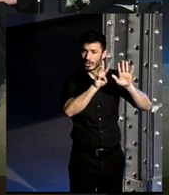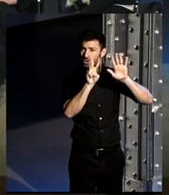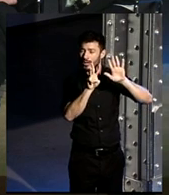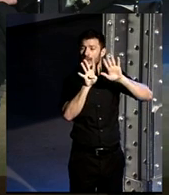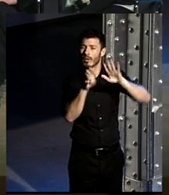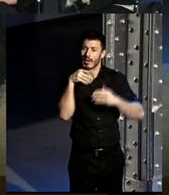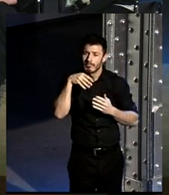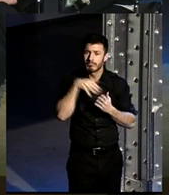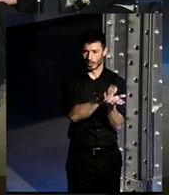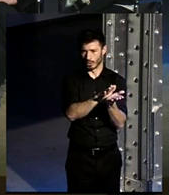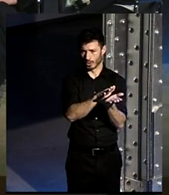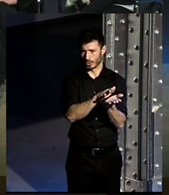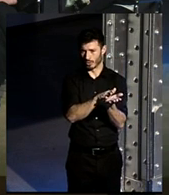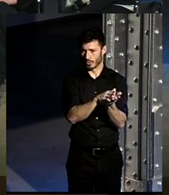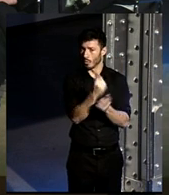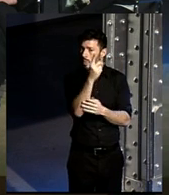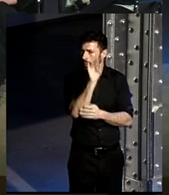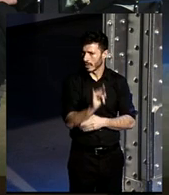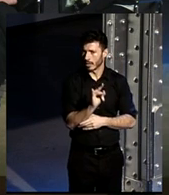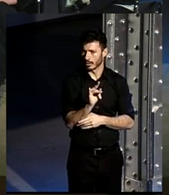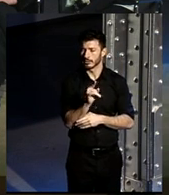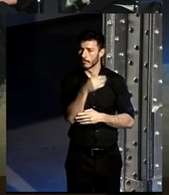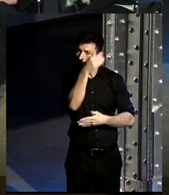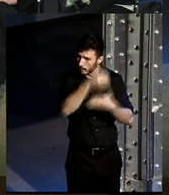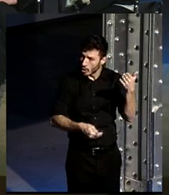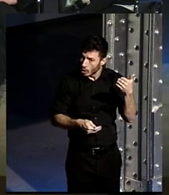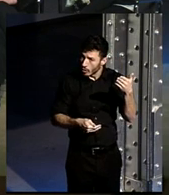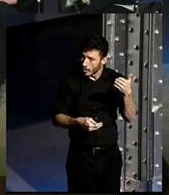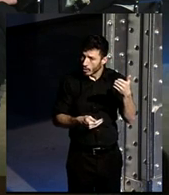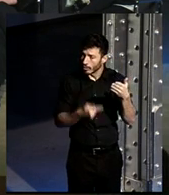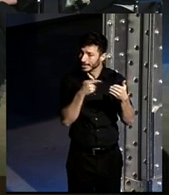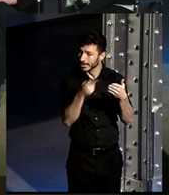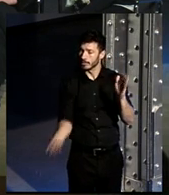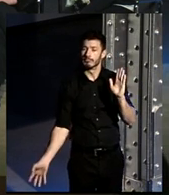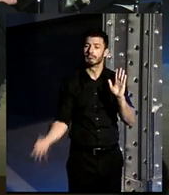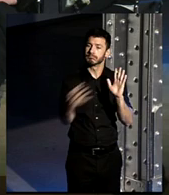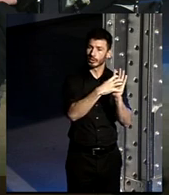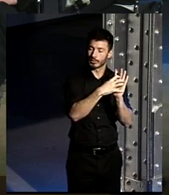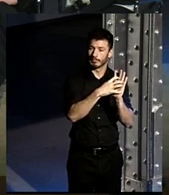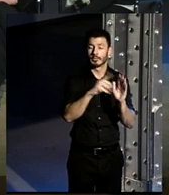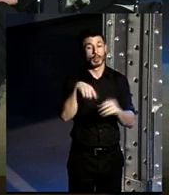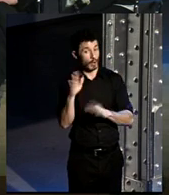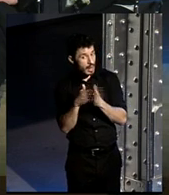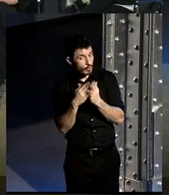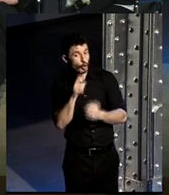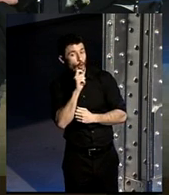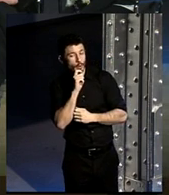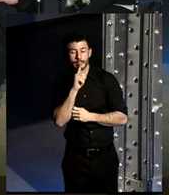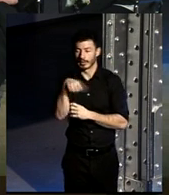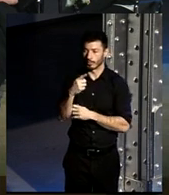1889. En un diario, ¿no? En un periódico. ¿Pero como libro? Como libro, después se publicó en